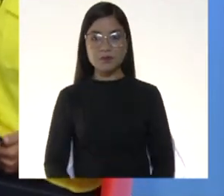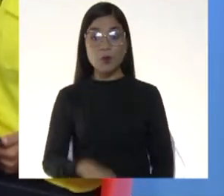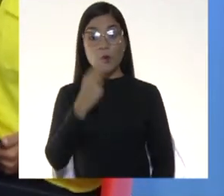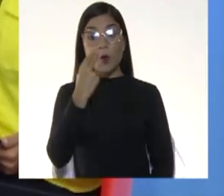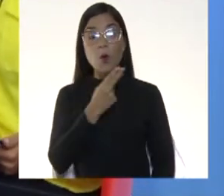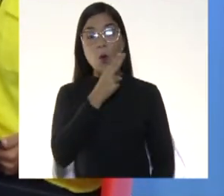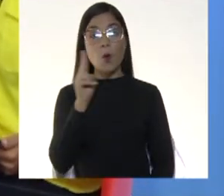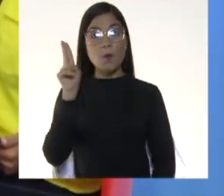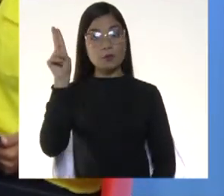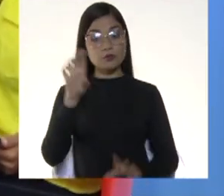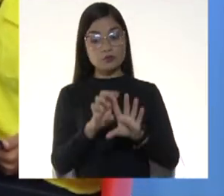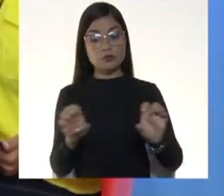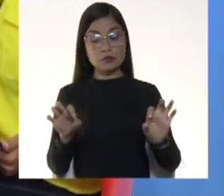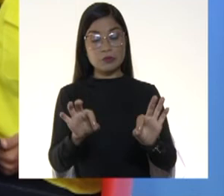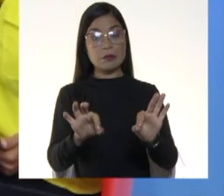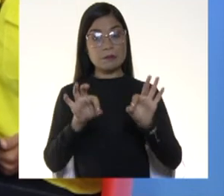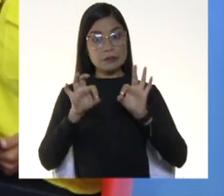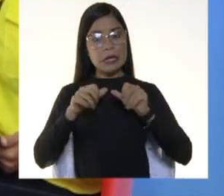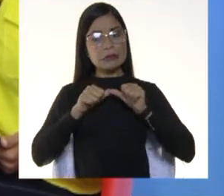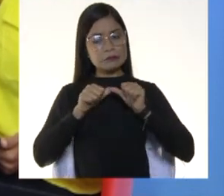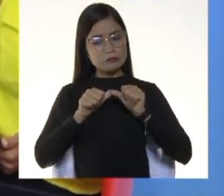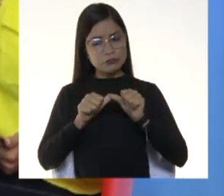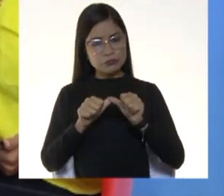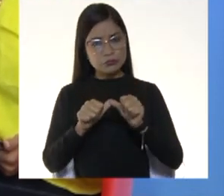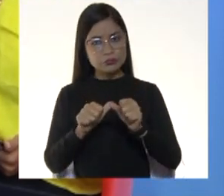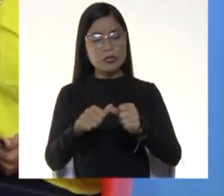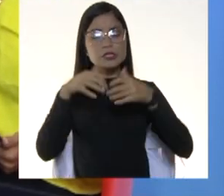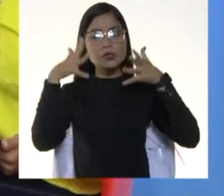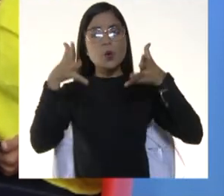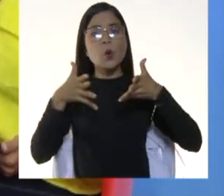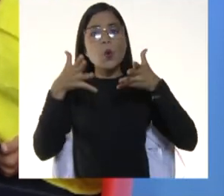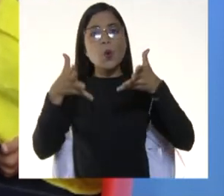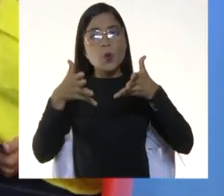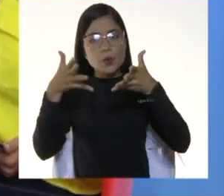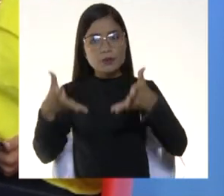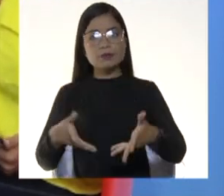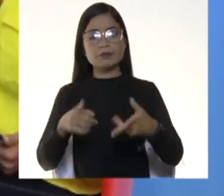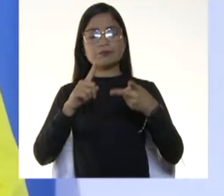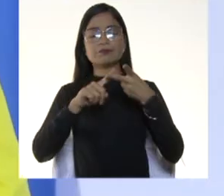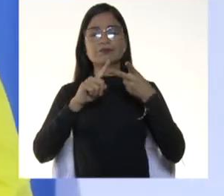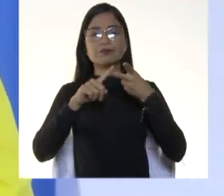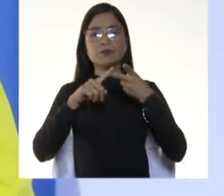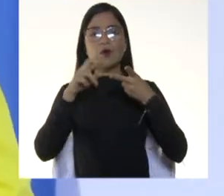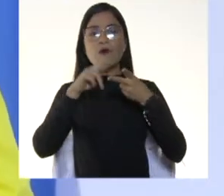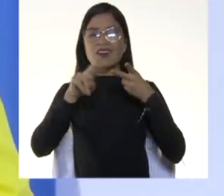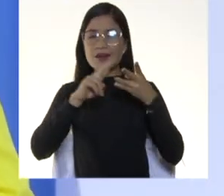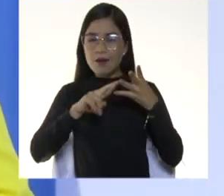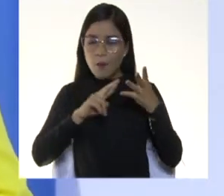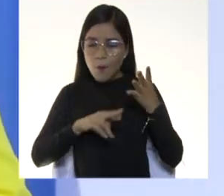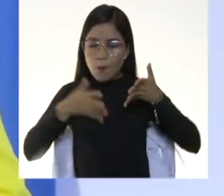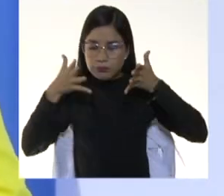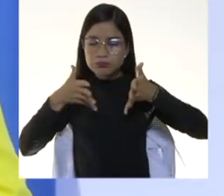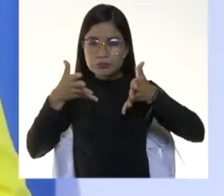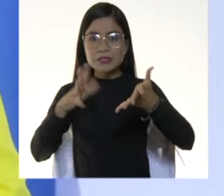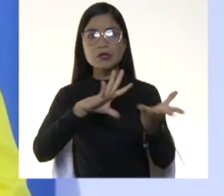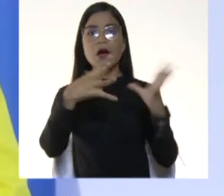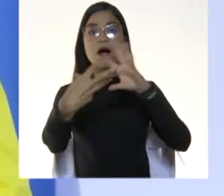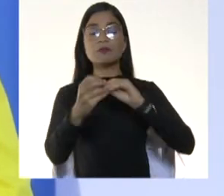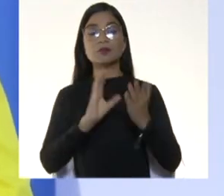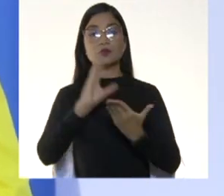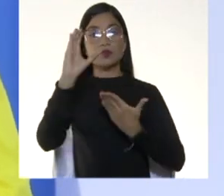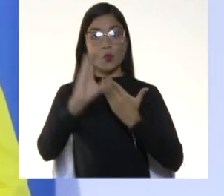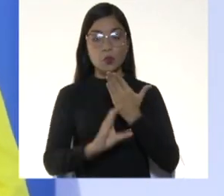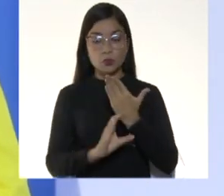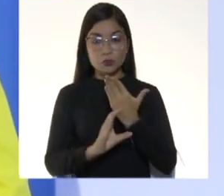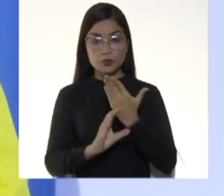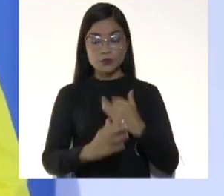desde la modalidad es poder seguir dando orientaciones, recomendaciones, adaptaciones curriculares de